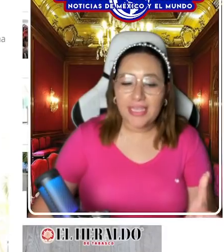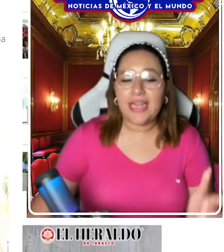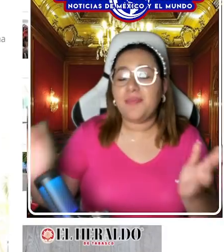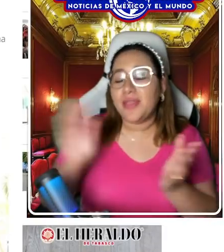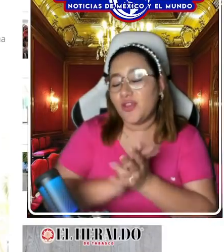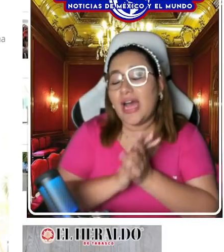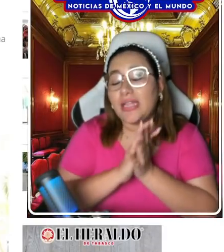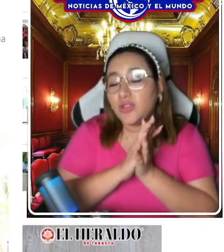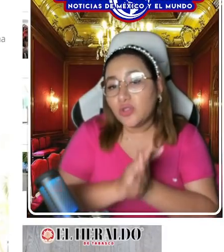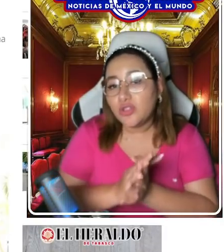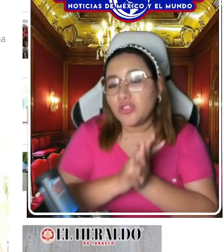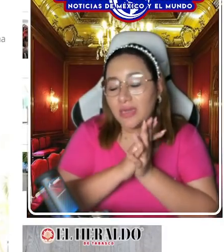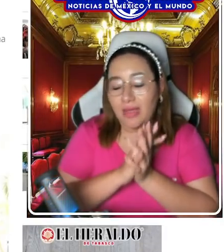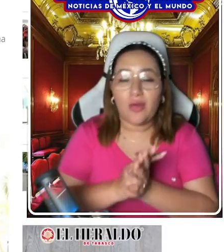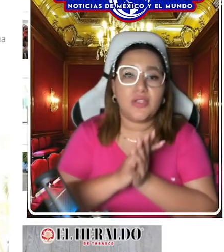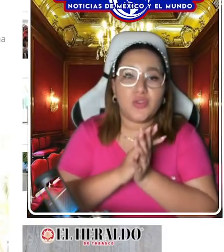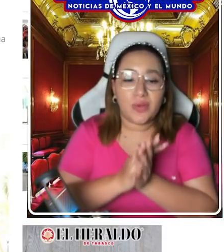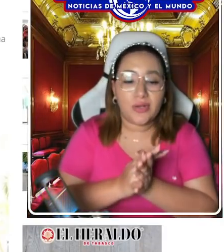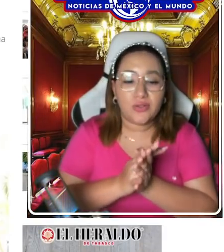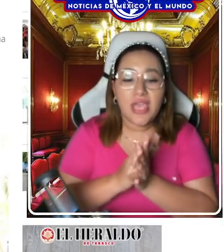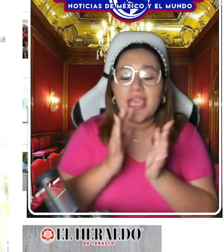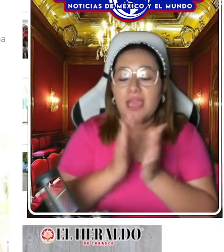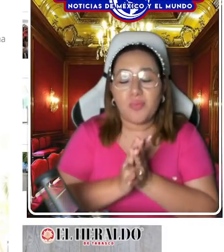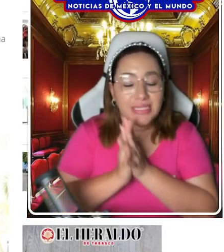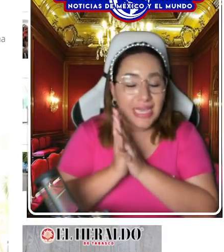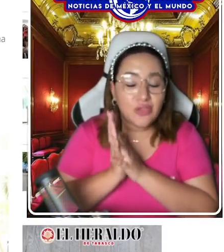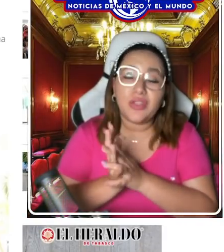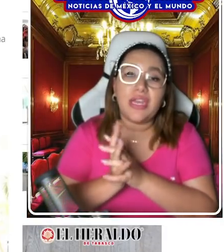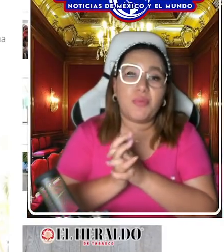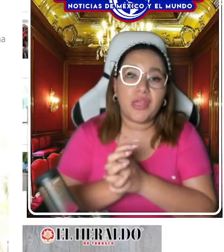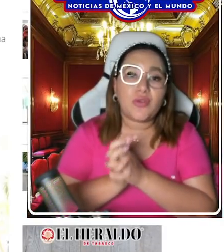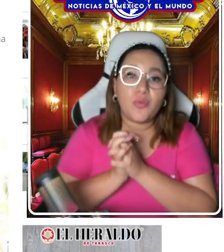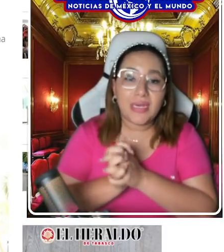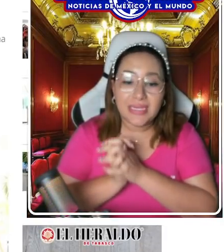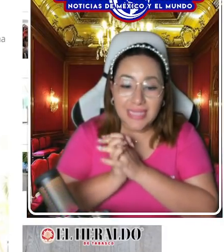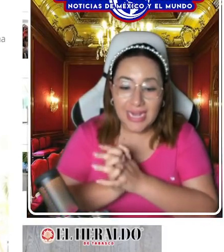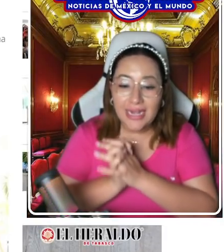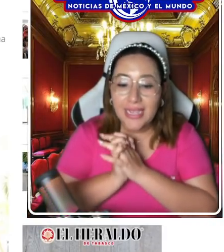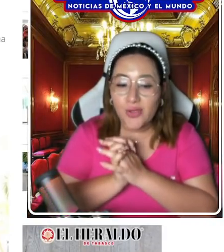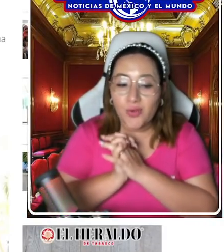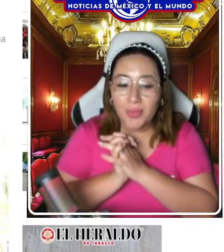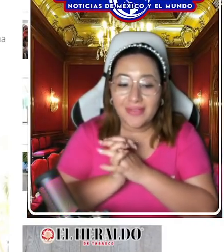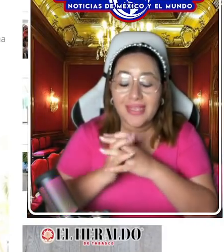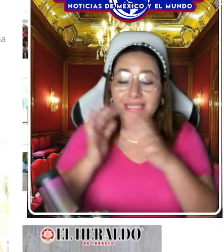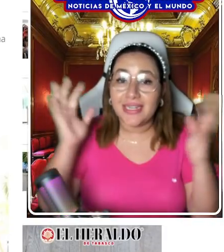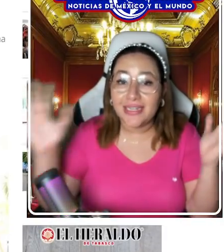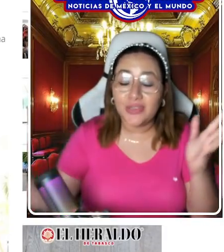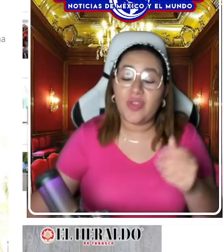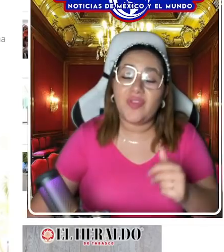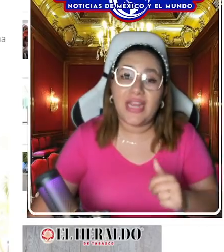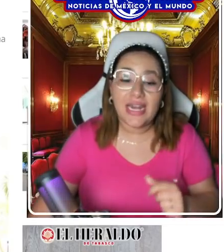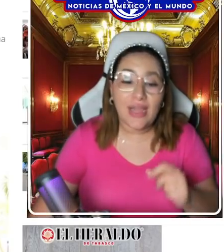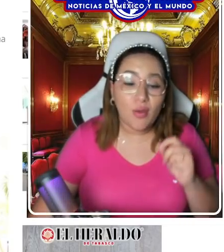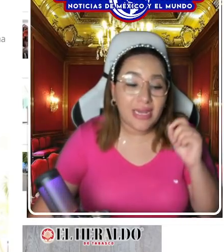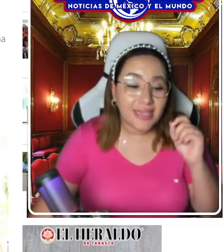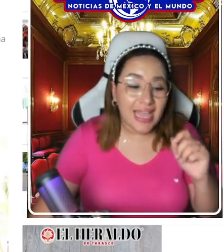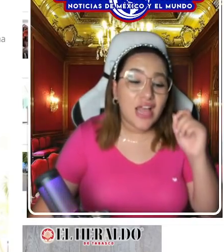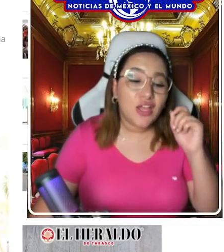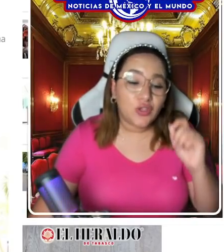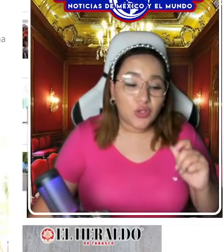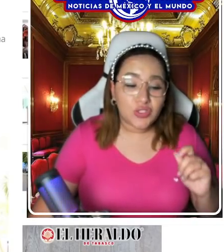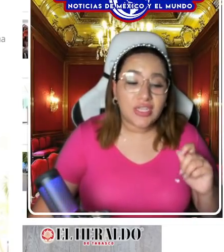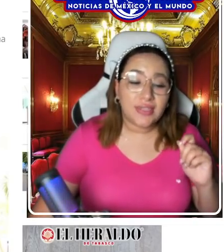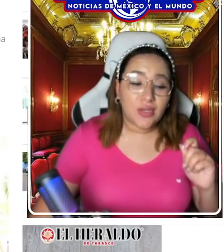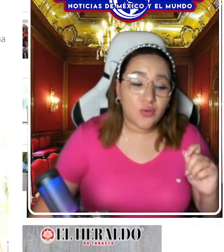de Energía, le pidió a todos los trabajadores obreros que pues le ayuden a poder cumplir esta gran encomienda, este reto de entregar la obra el